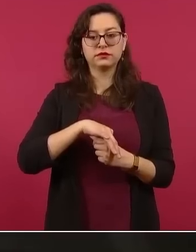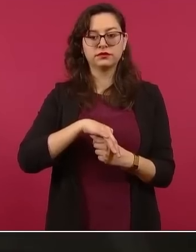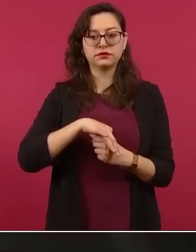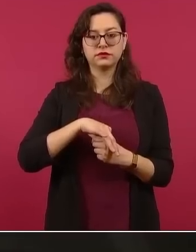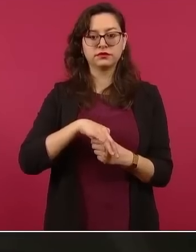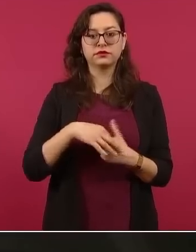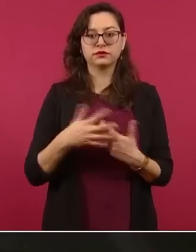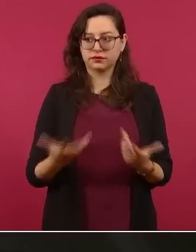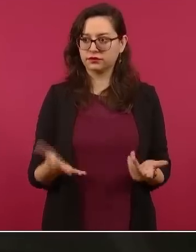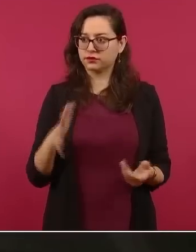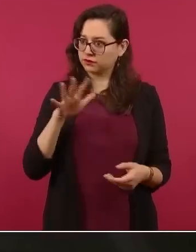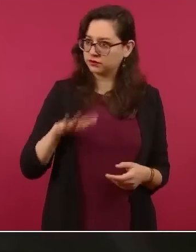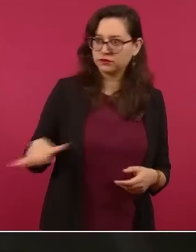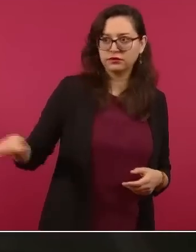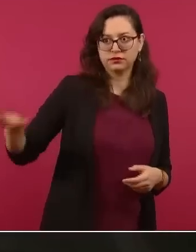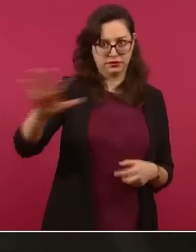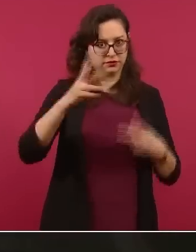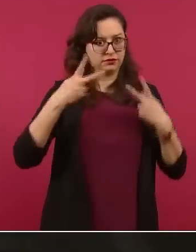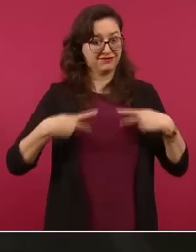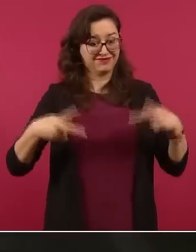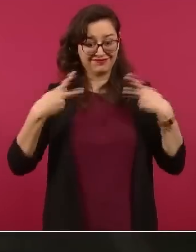Que sea el pueblo el que decida.